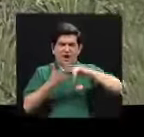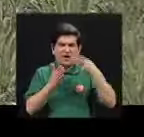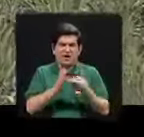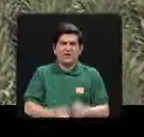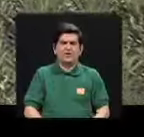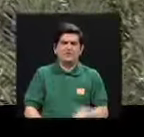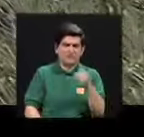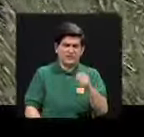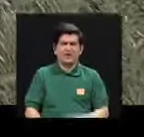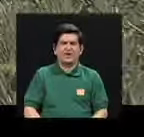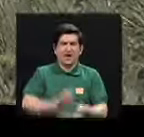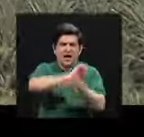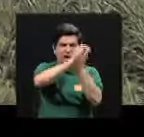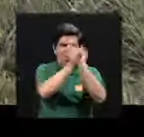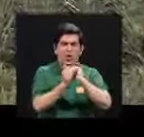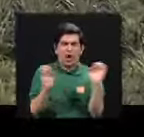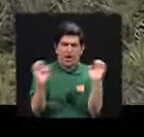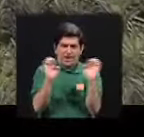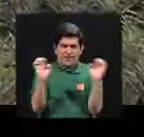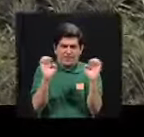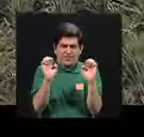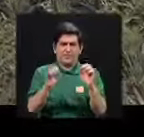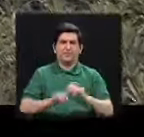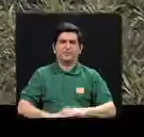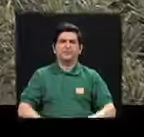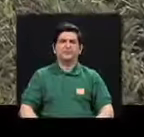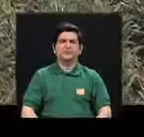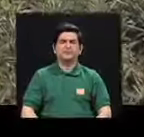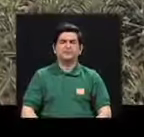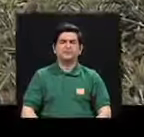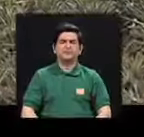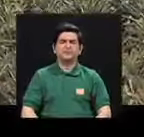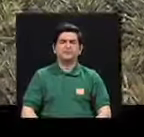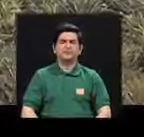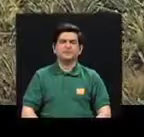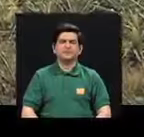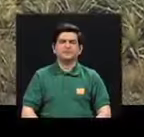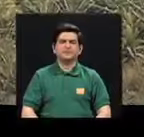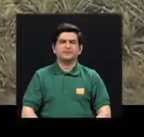original en lo que son transferencias de energía y